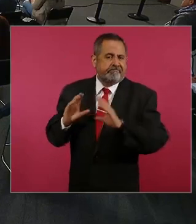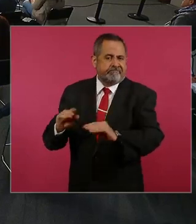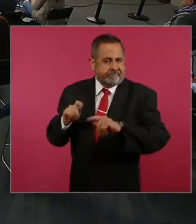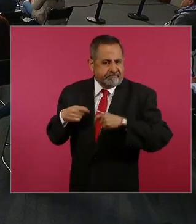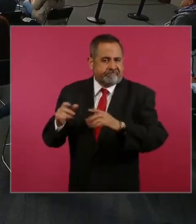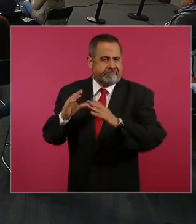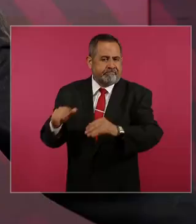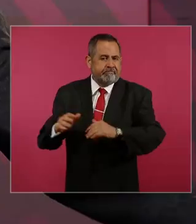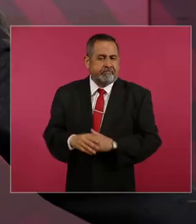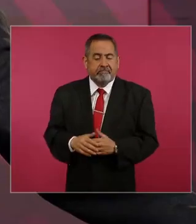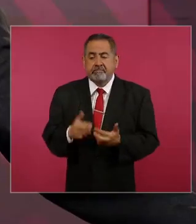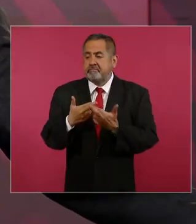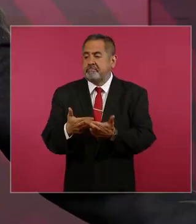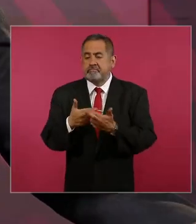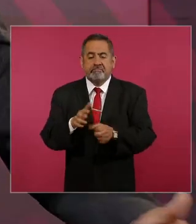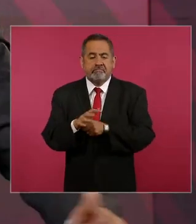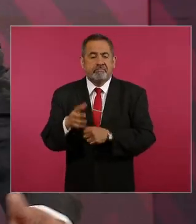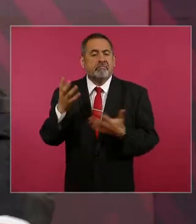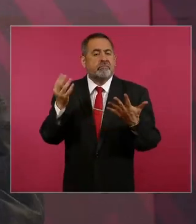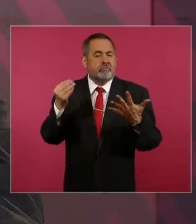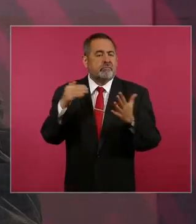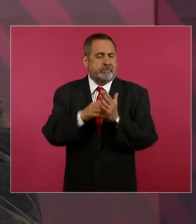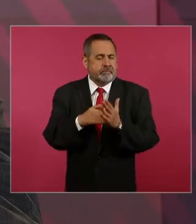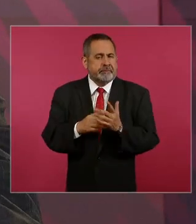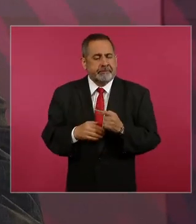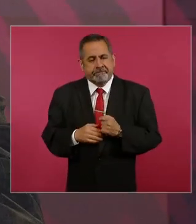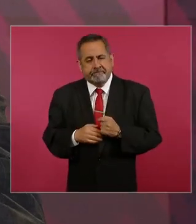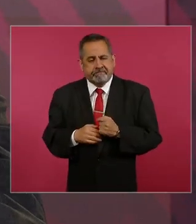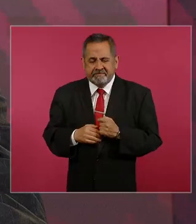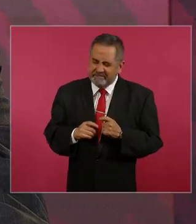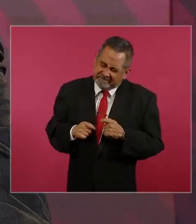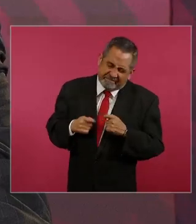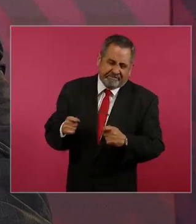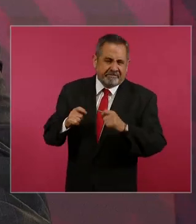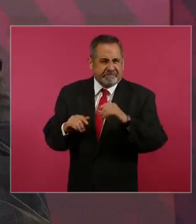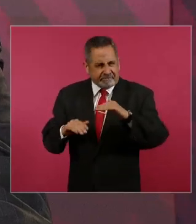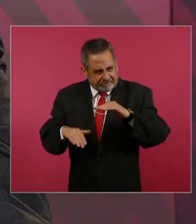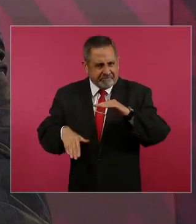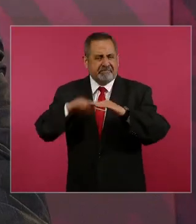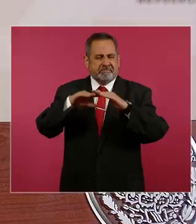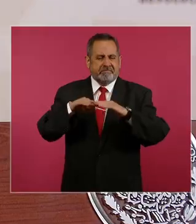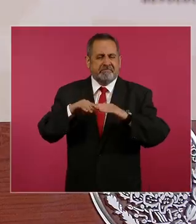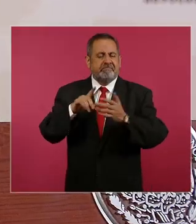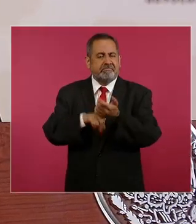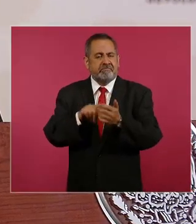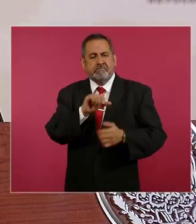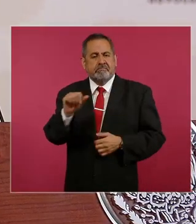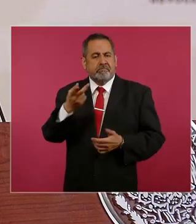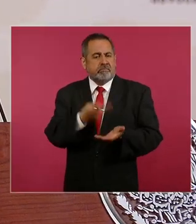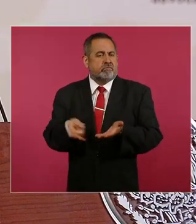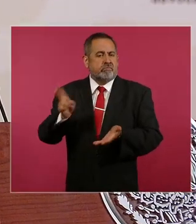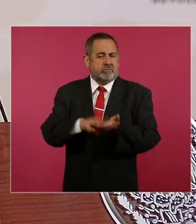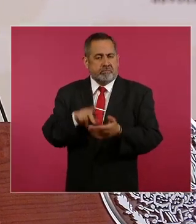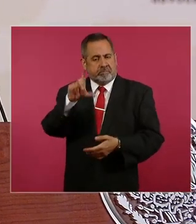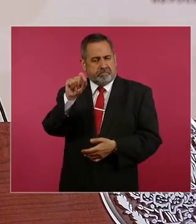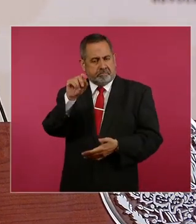y había cupo para nueve vamos a aumentarle al doble